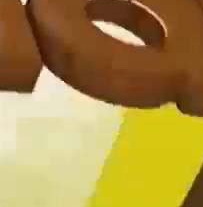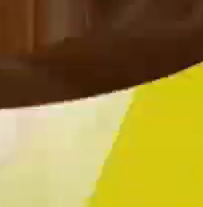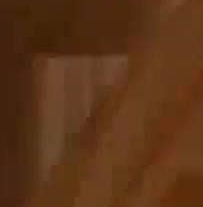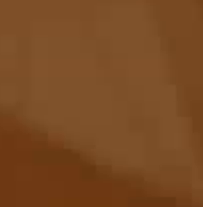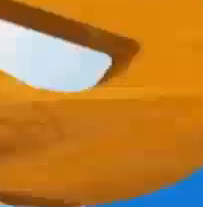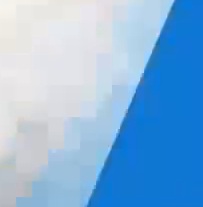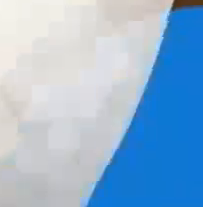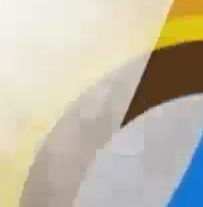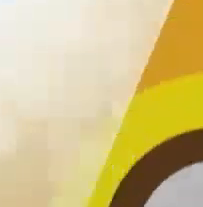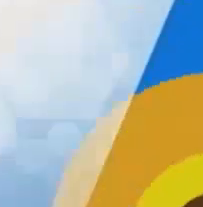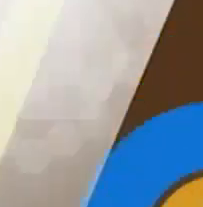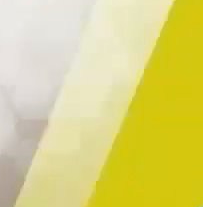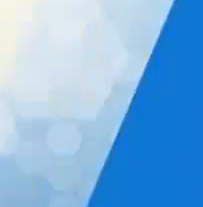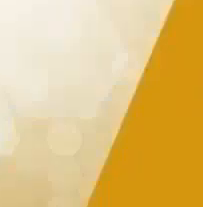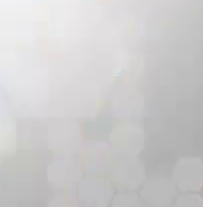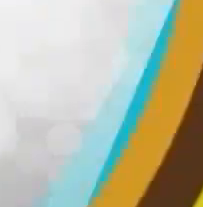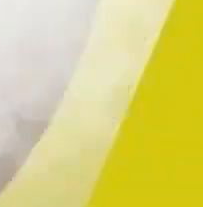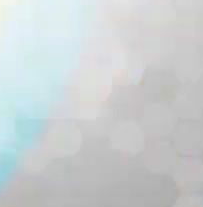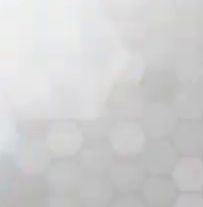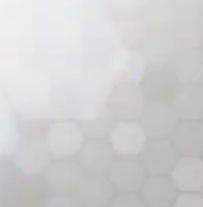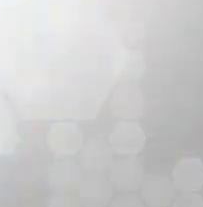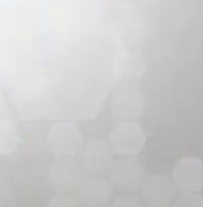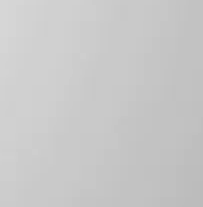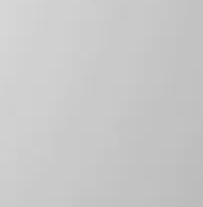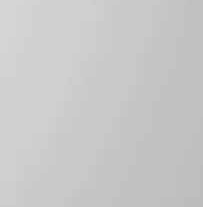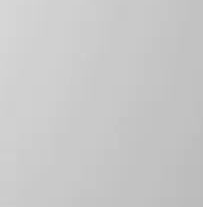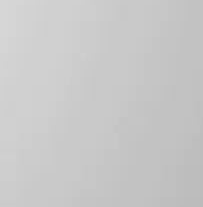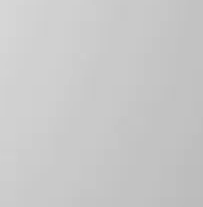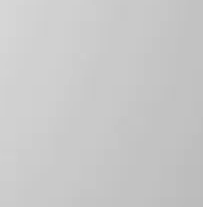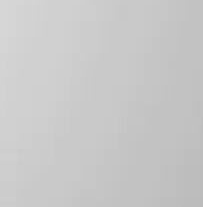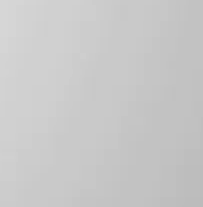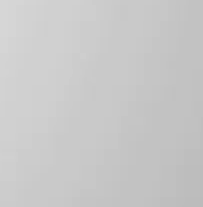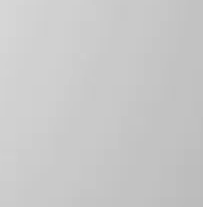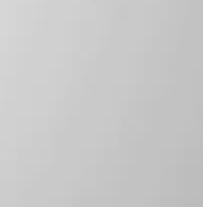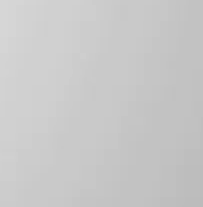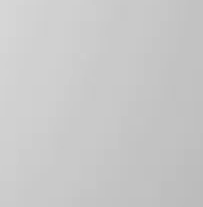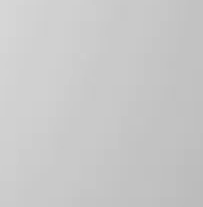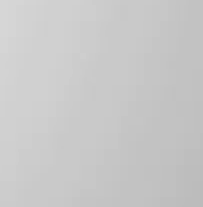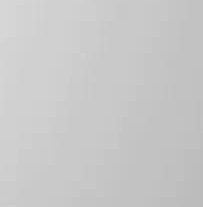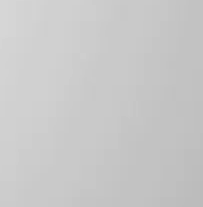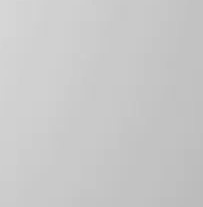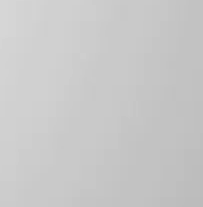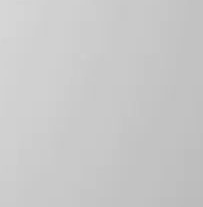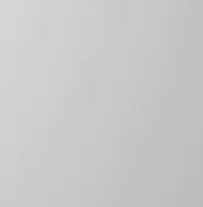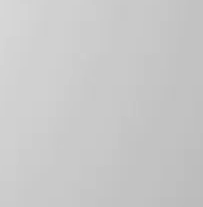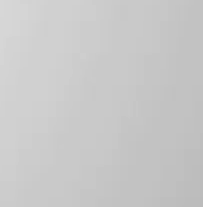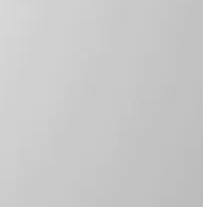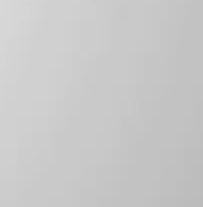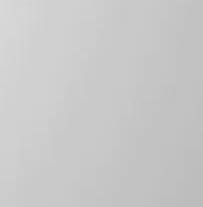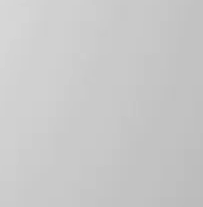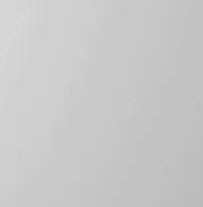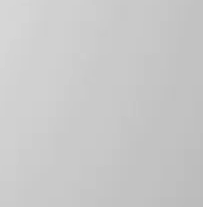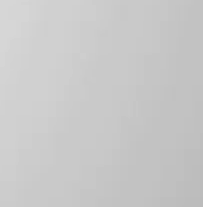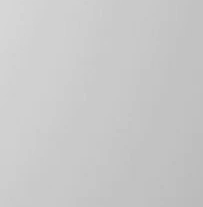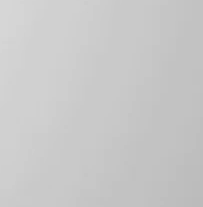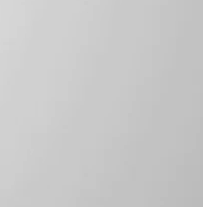Rica, Costa Rica. ¿Cómo celebramos la Navidad en Costa Rica?